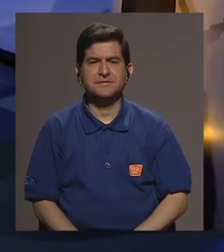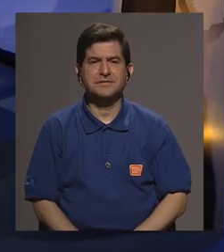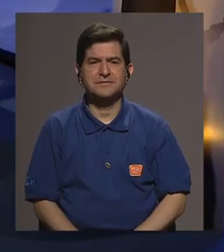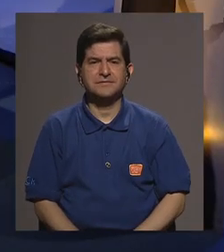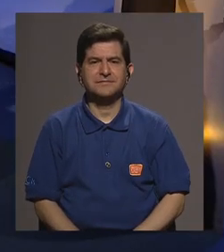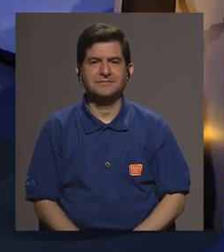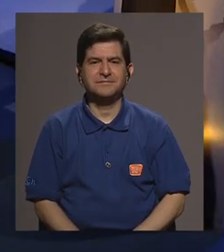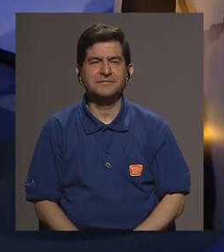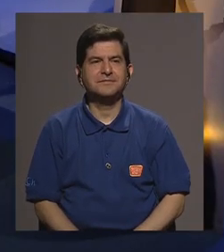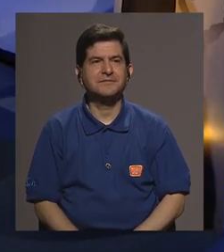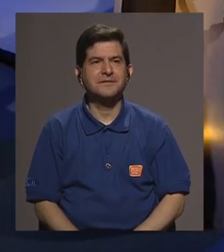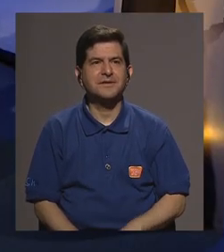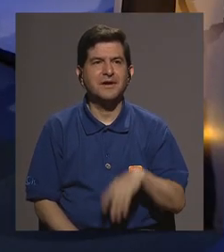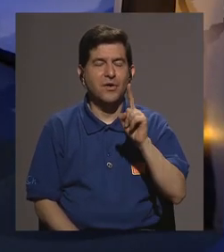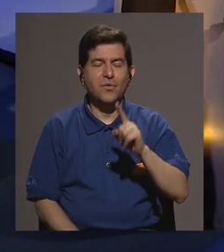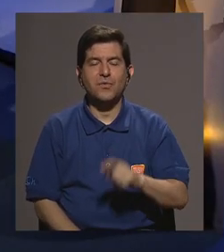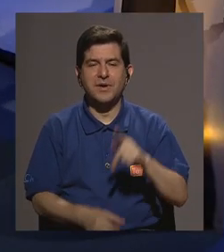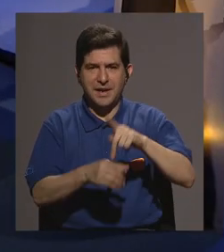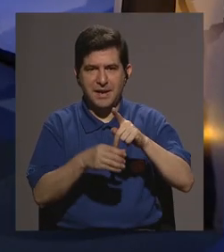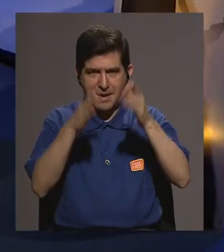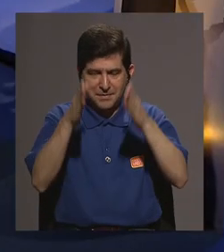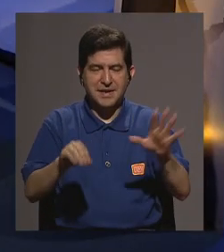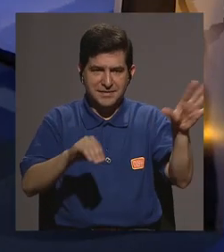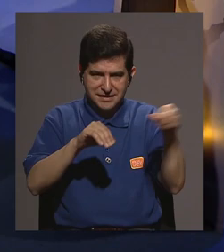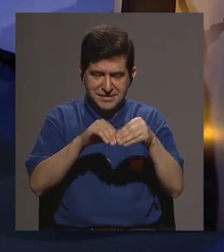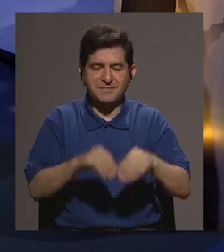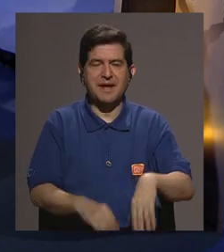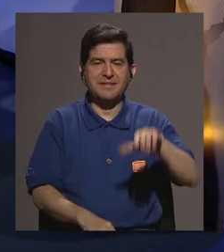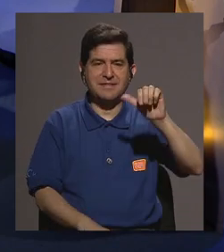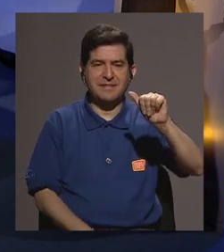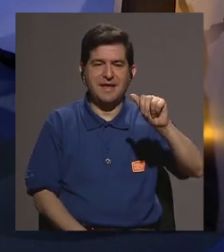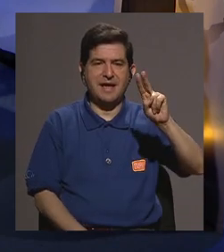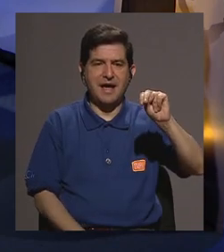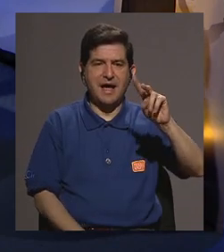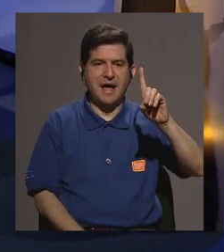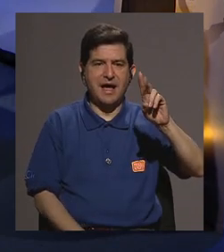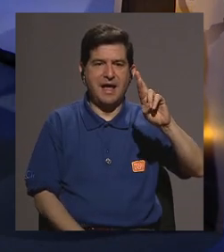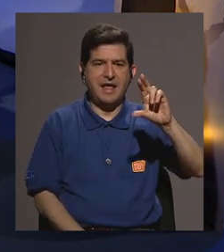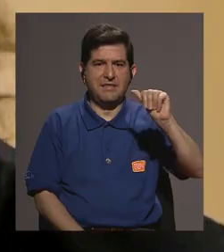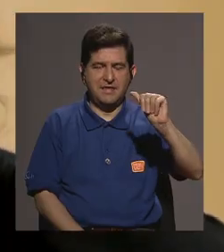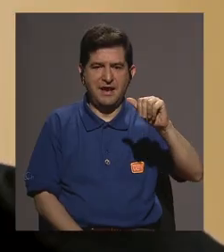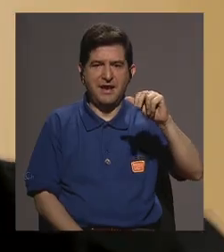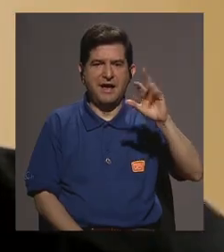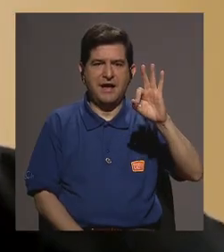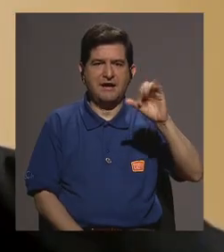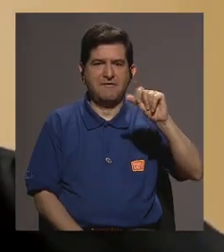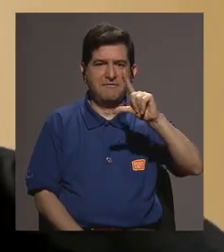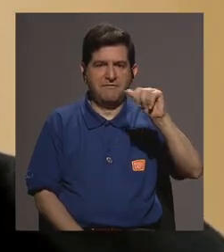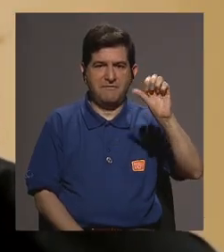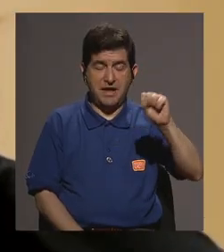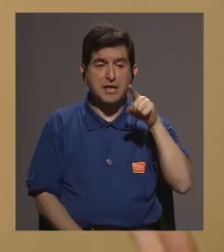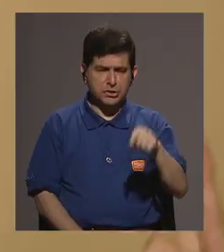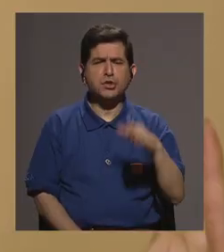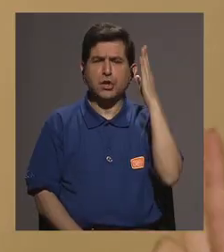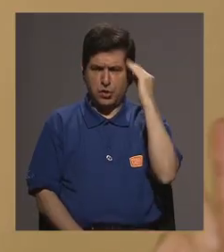que tengo que mencionarlo porque hay una protagonista que se llama andrea fallas ella sí es una chica que tiene experiencia en